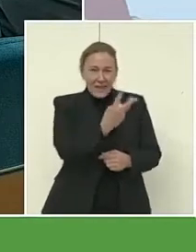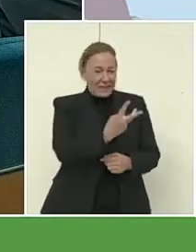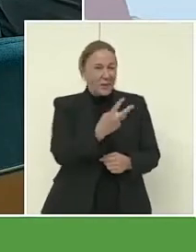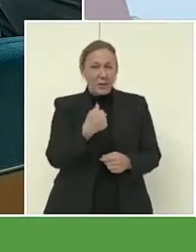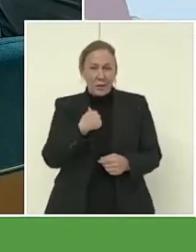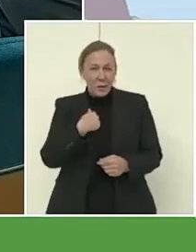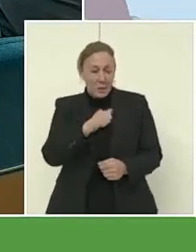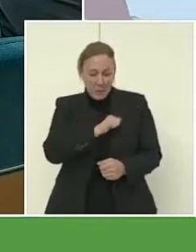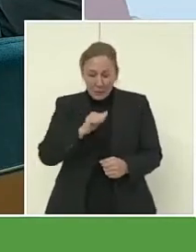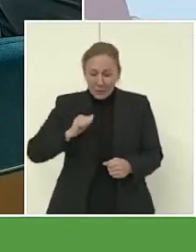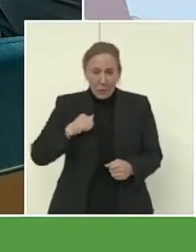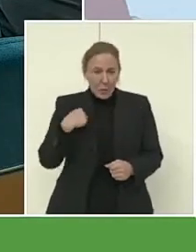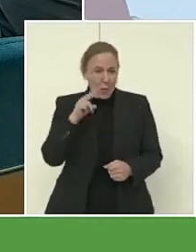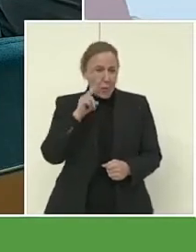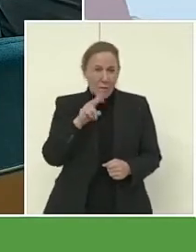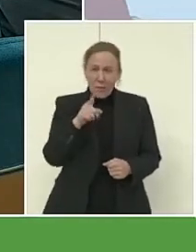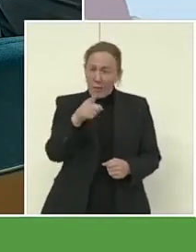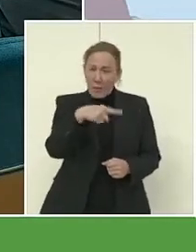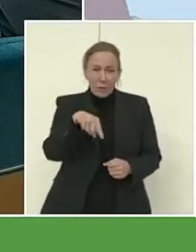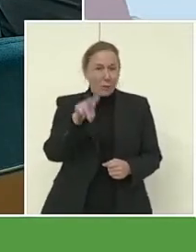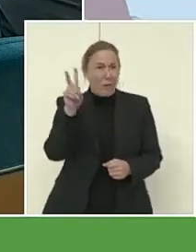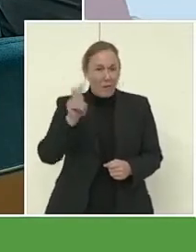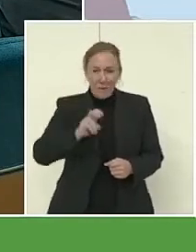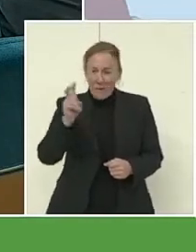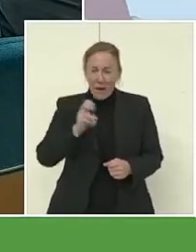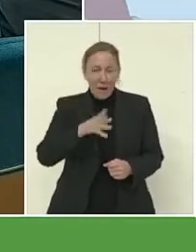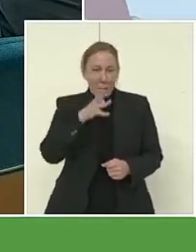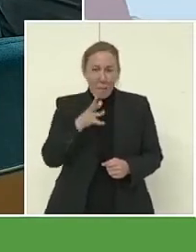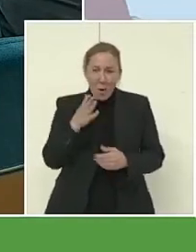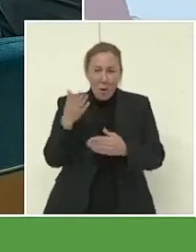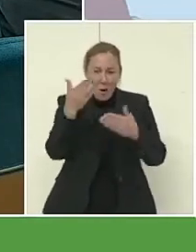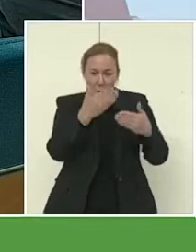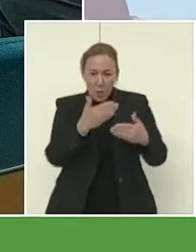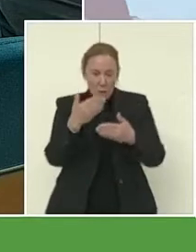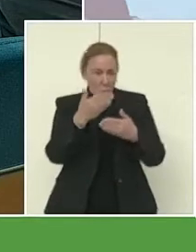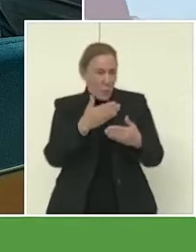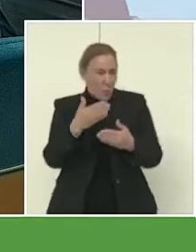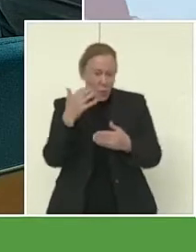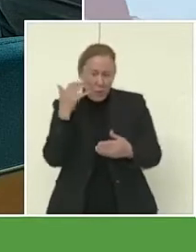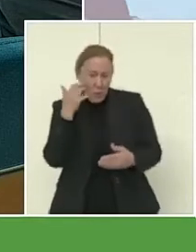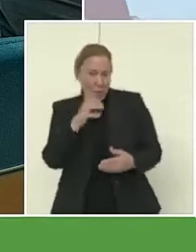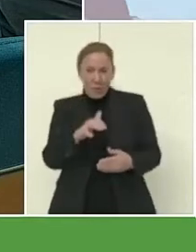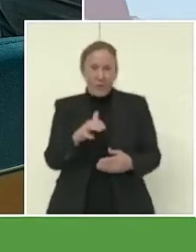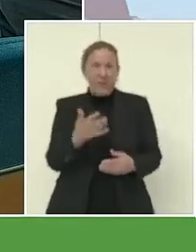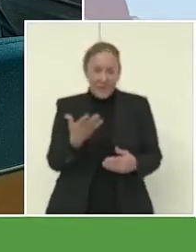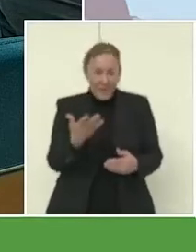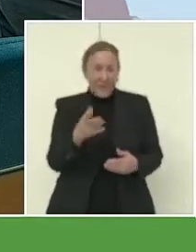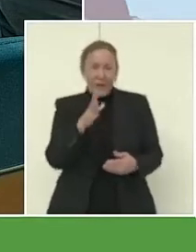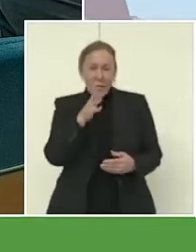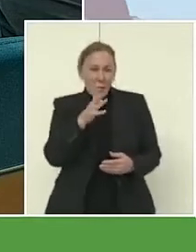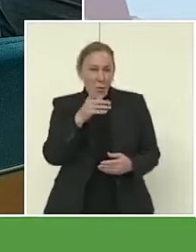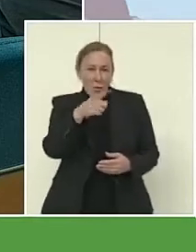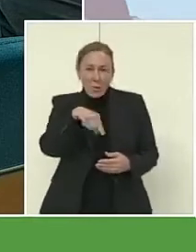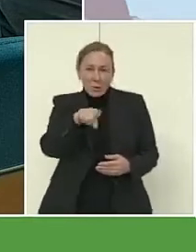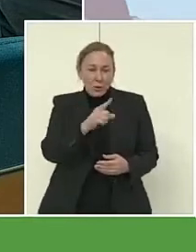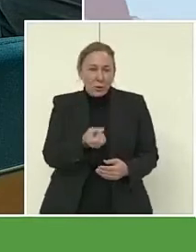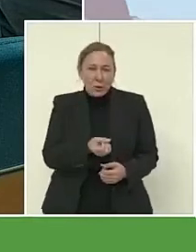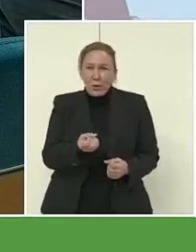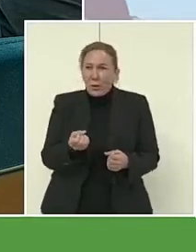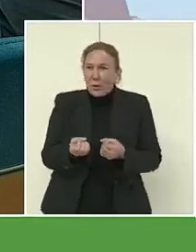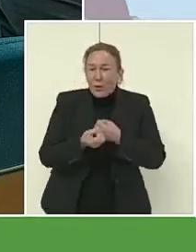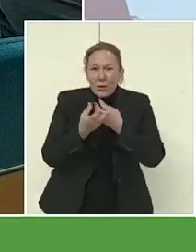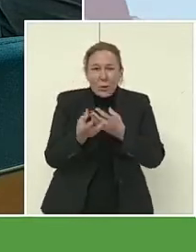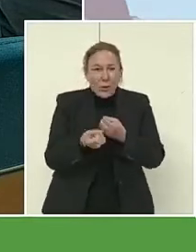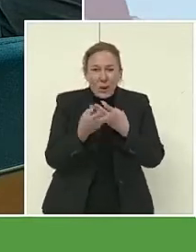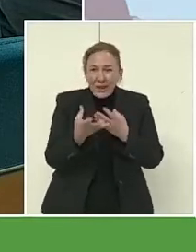me parece que tenéis un mérito tremendo por las carreras que habéis elegido y la pasión que ponéis en contar a